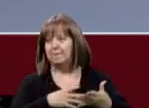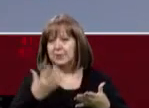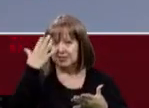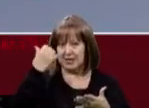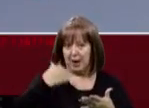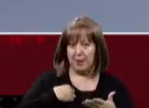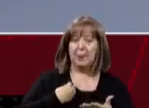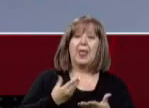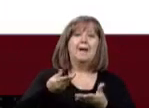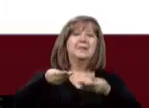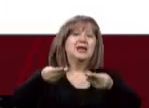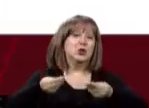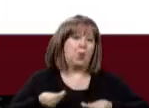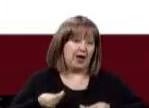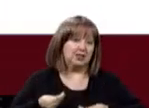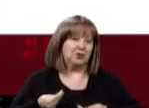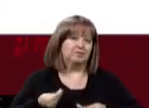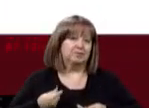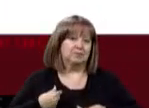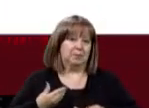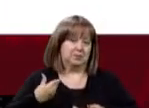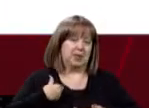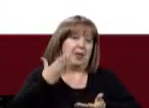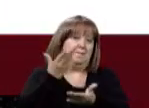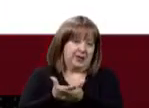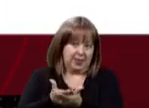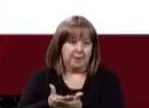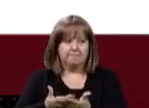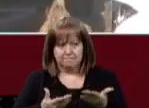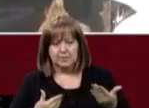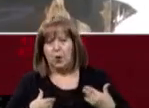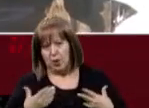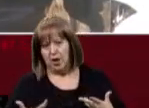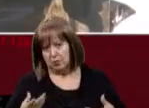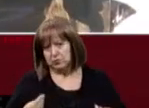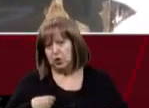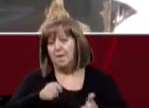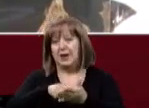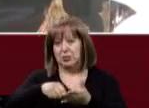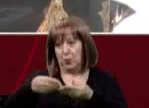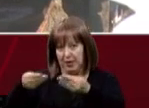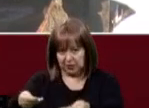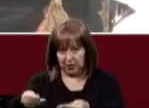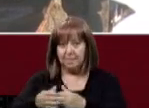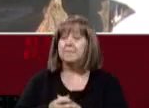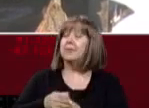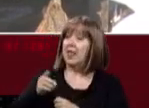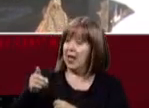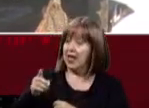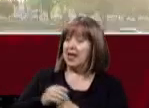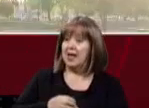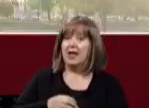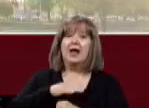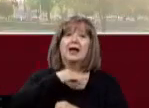presentar un presupuesto y una propuesta para la recuperación de la escultura. Bien, o sea que no solamente la parte